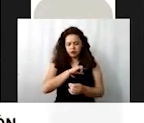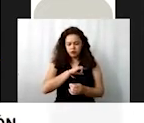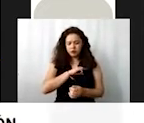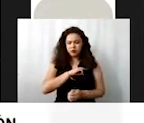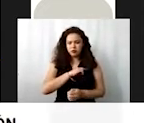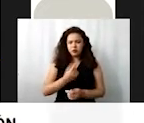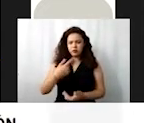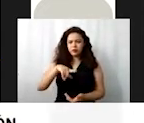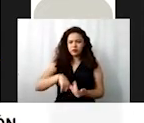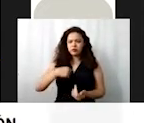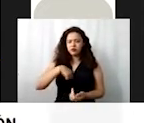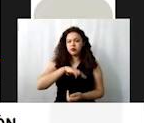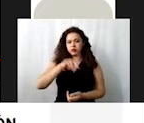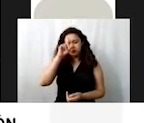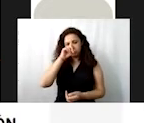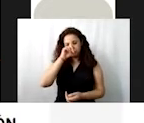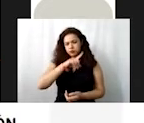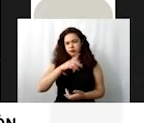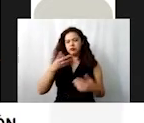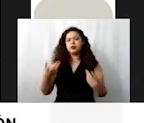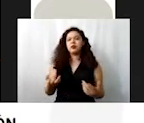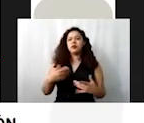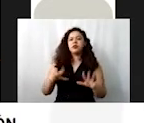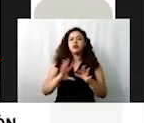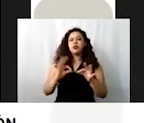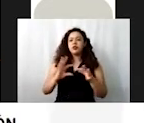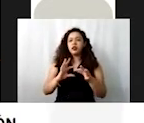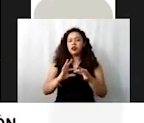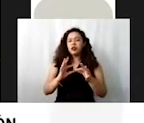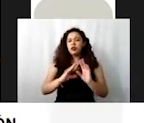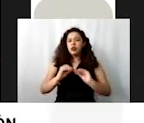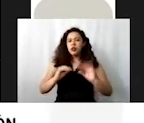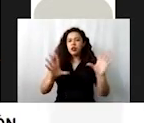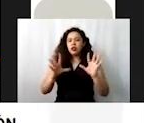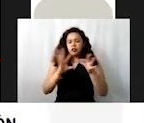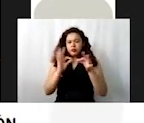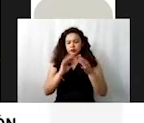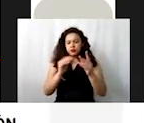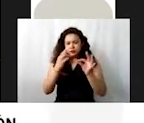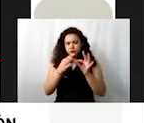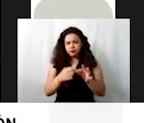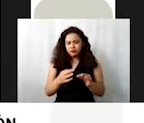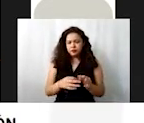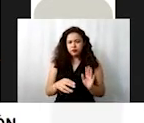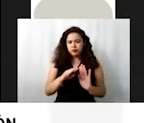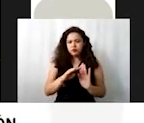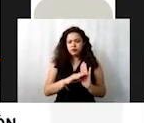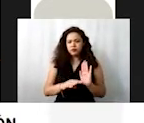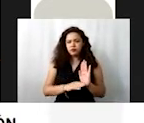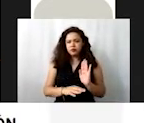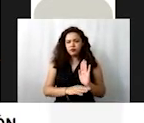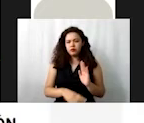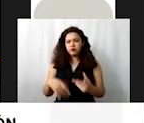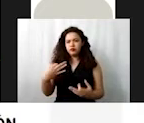y lo recomendamos. ¿Por qué? Porque ahí se indica de forma clara y precisa los nombres, los apartados de los ordenamientos jurídicos